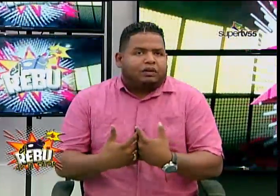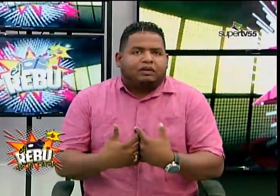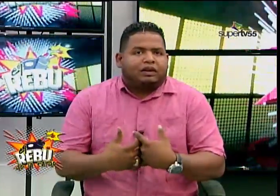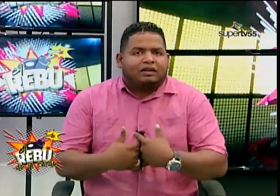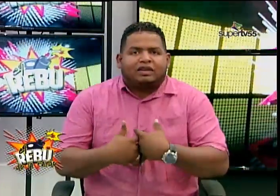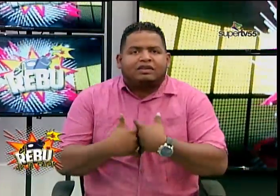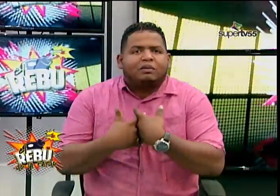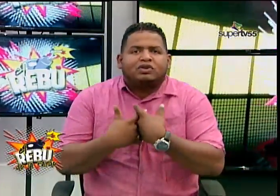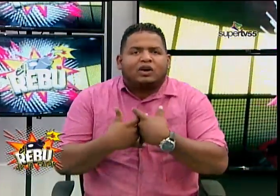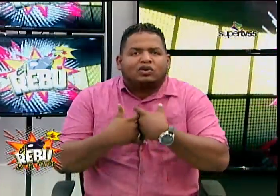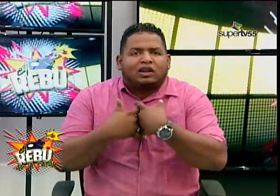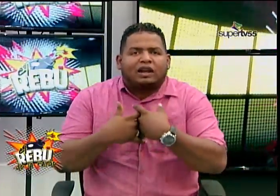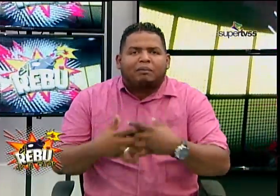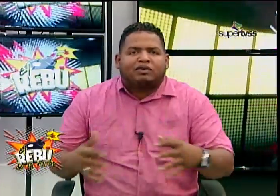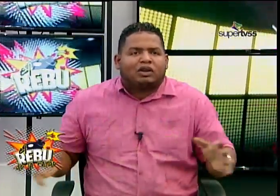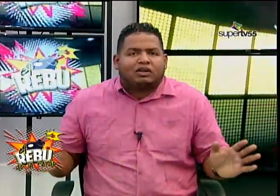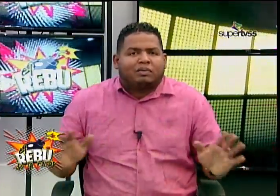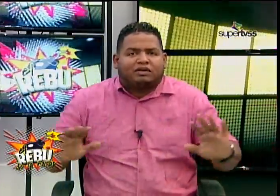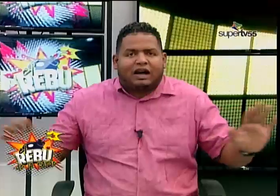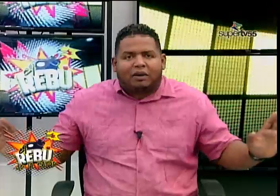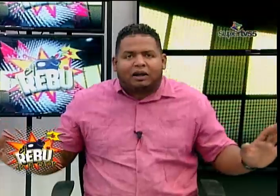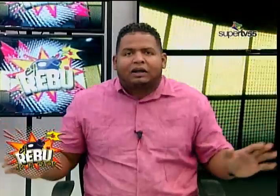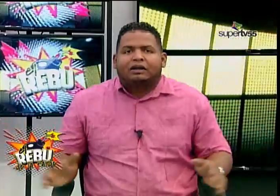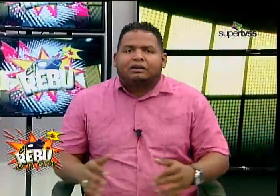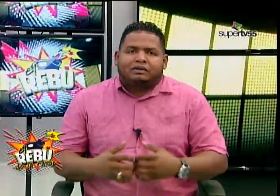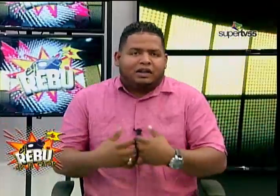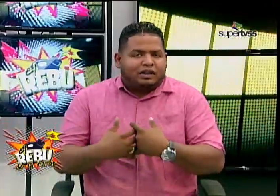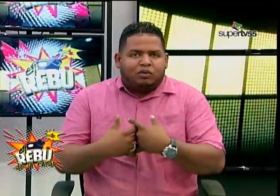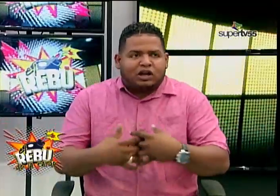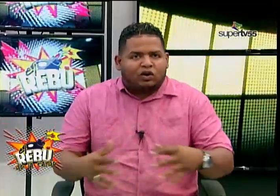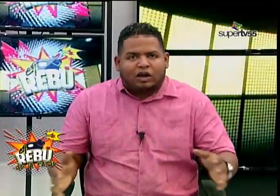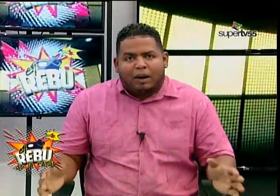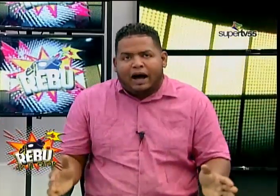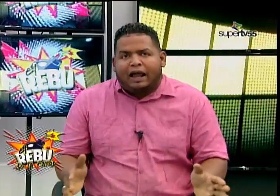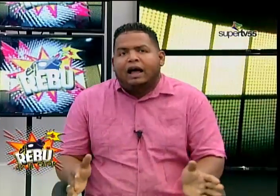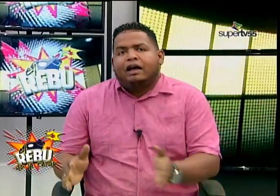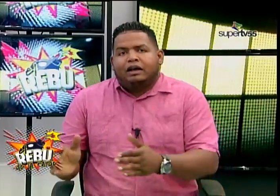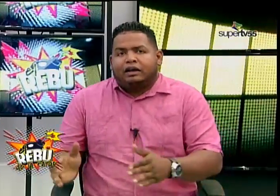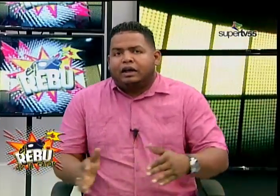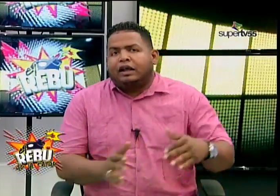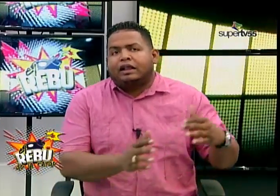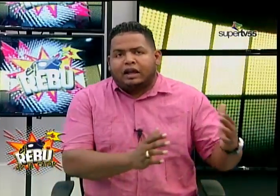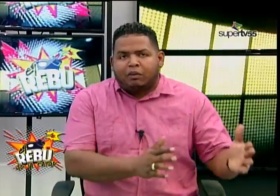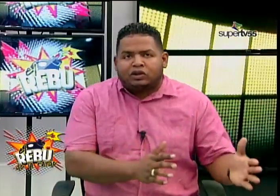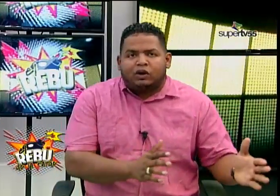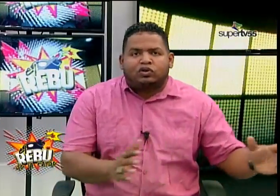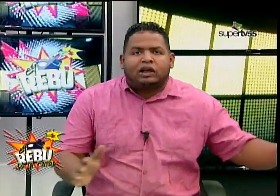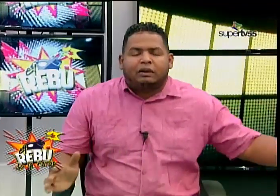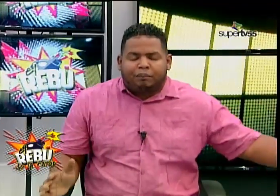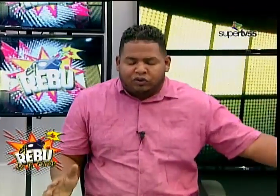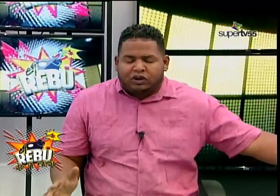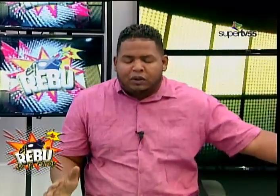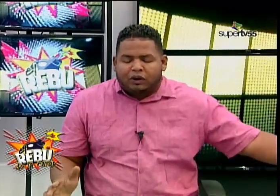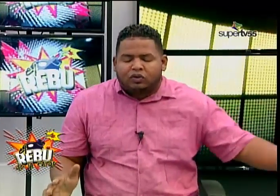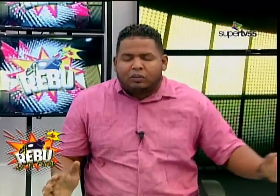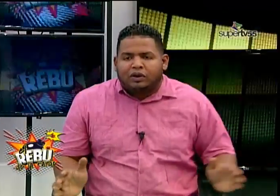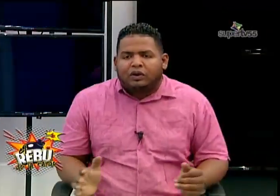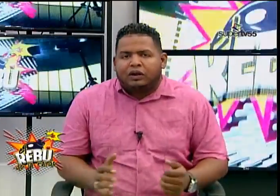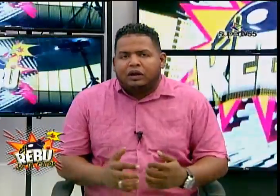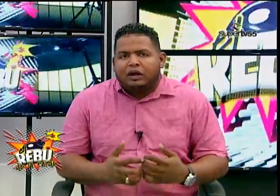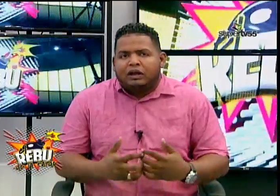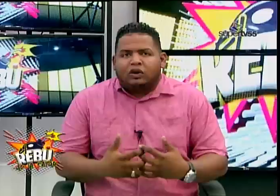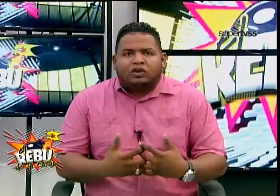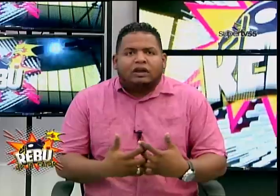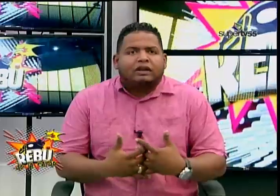Porque se dice muchas cosas, de la persona siempre se habla. Mira, se dice muchas cosas malas. Posiblemente. Y él tenía muchas luces positivas. Escúchame,